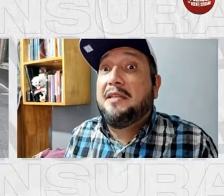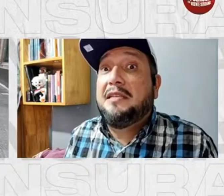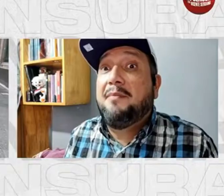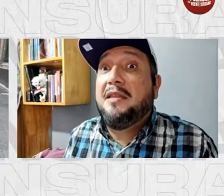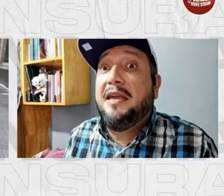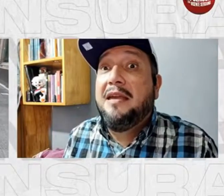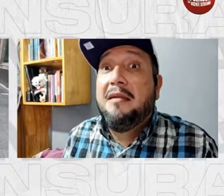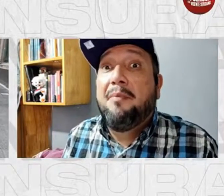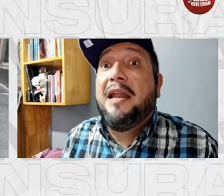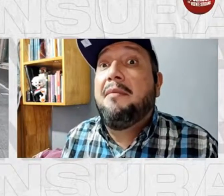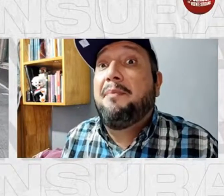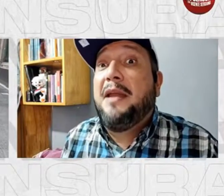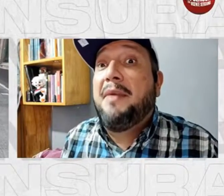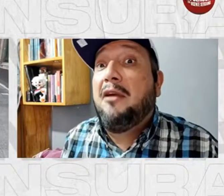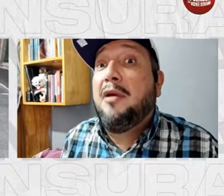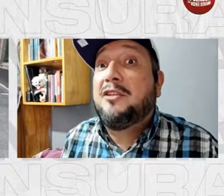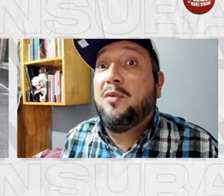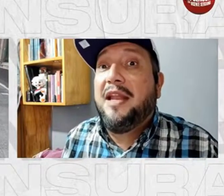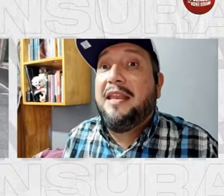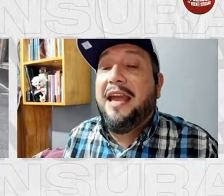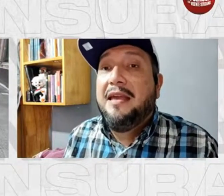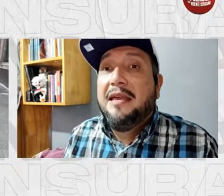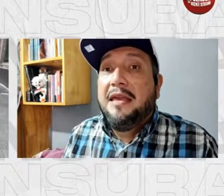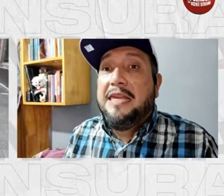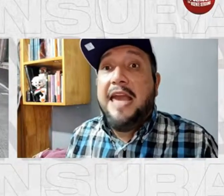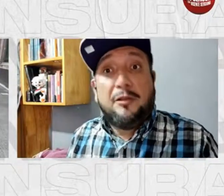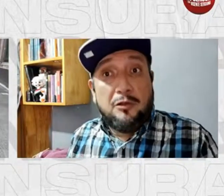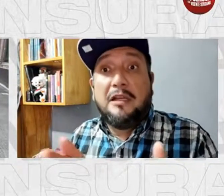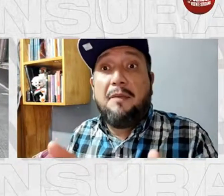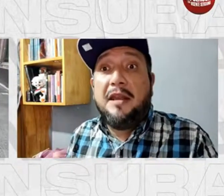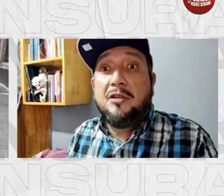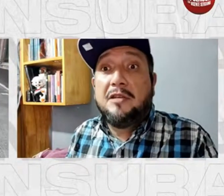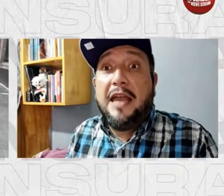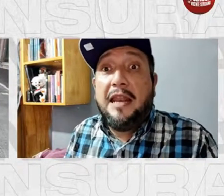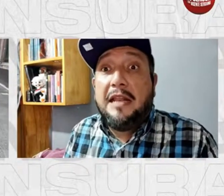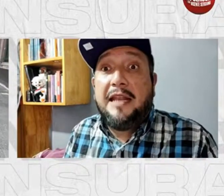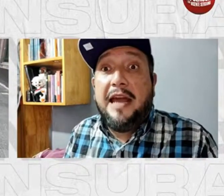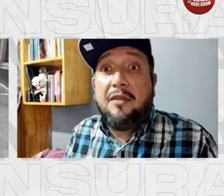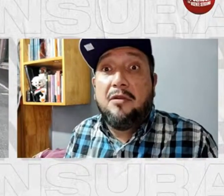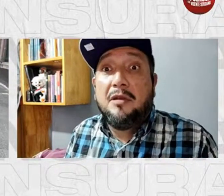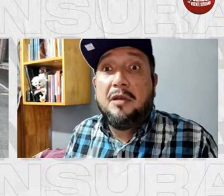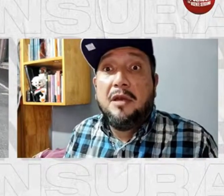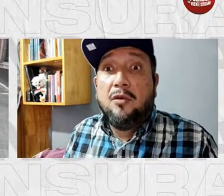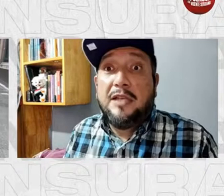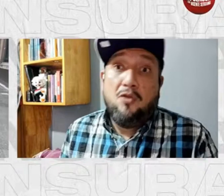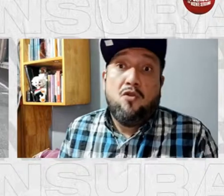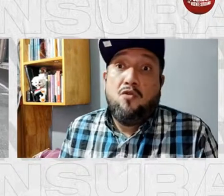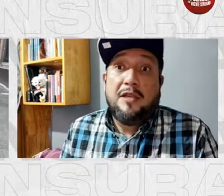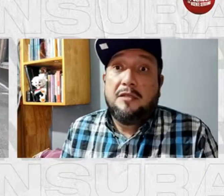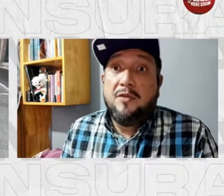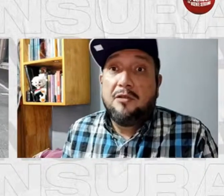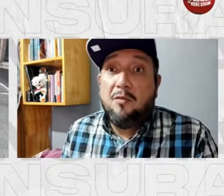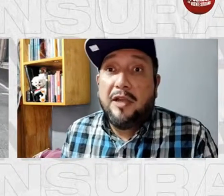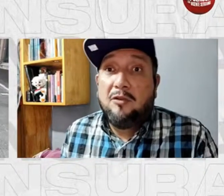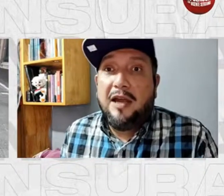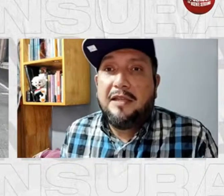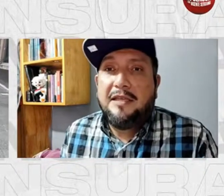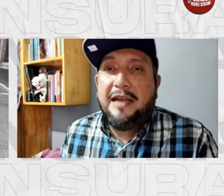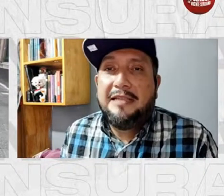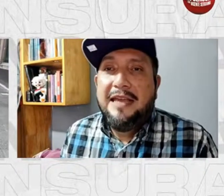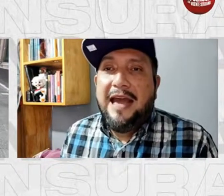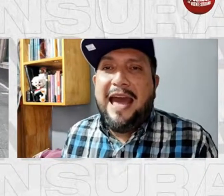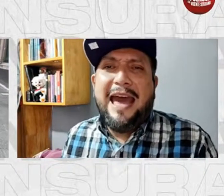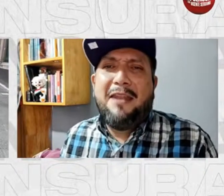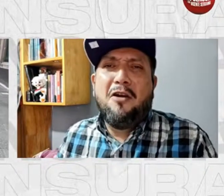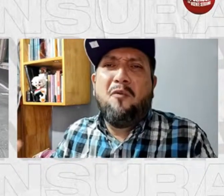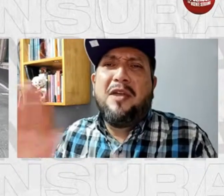constitucional precisamente para el manejo de la soberanía, y eso es lo que van y soslayan al Senado. O sea, no es como que tú agarres y